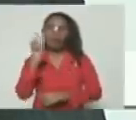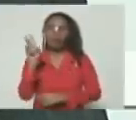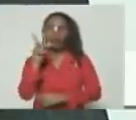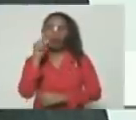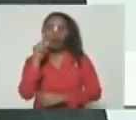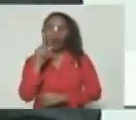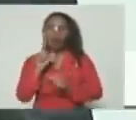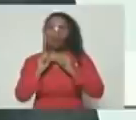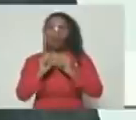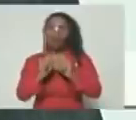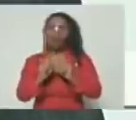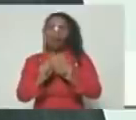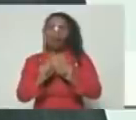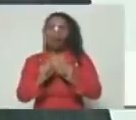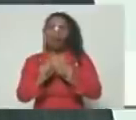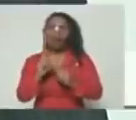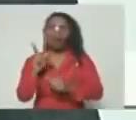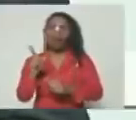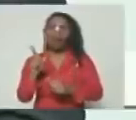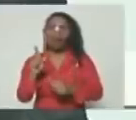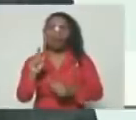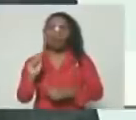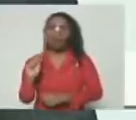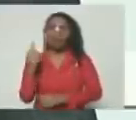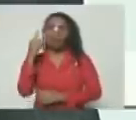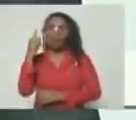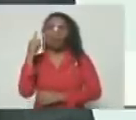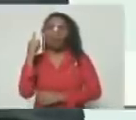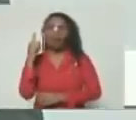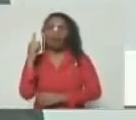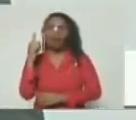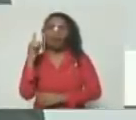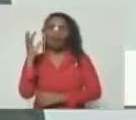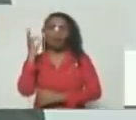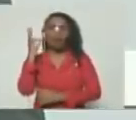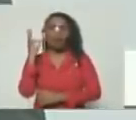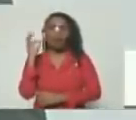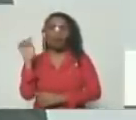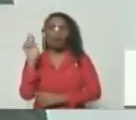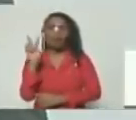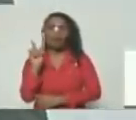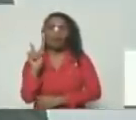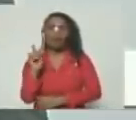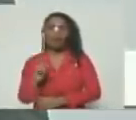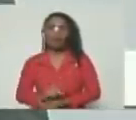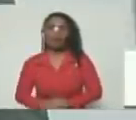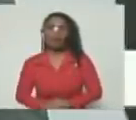permítame seguir llamando a Silvia, primera dama de Venezuela.